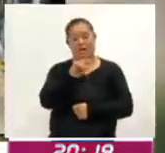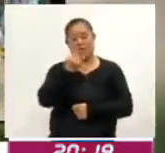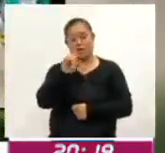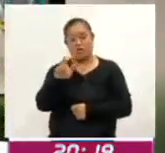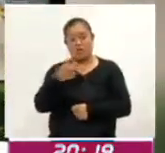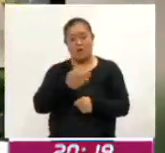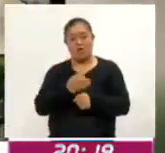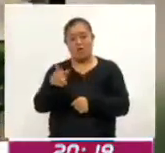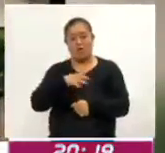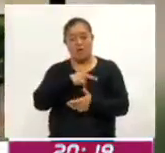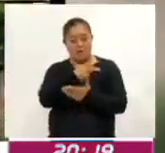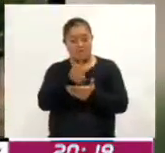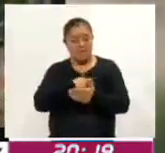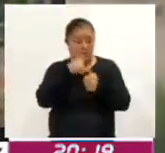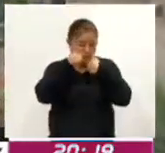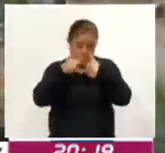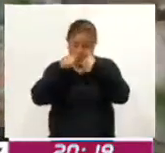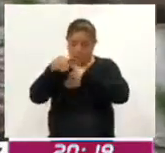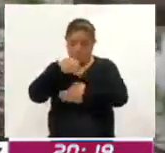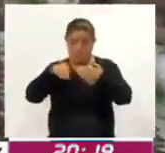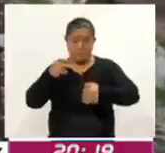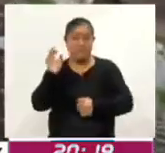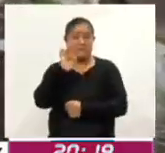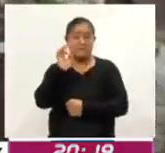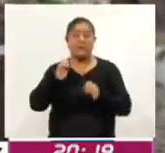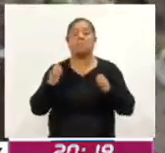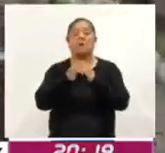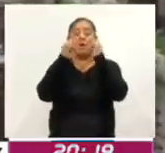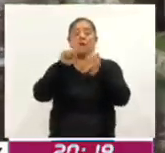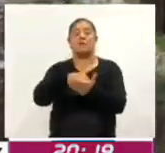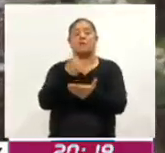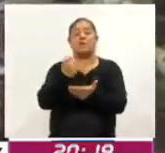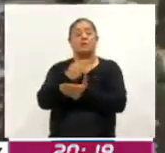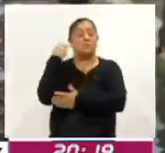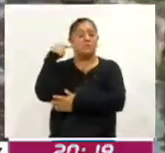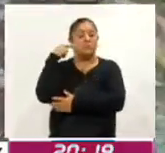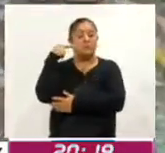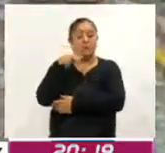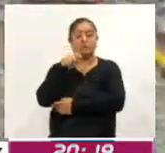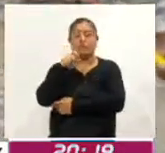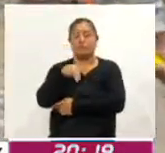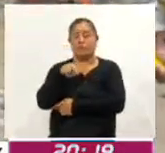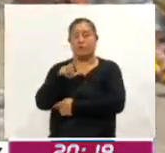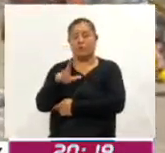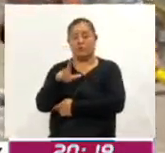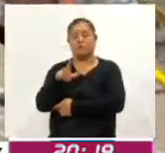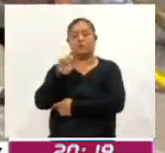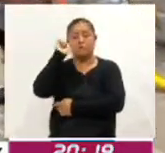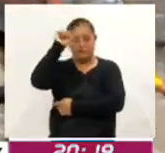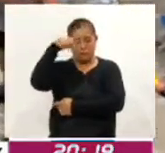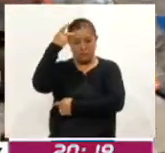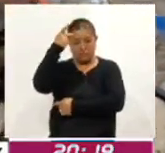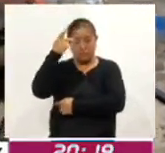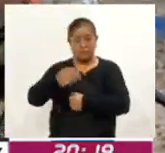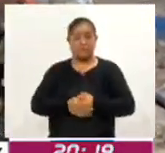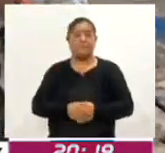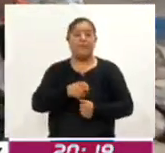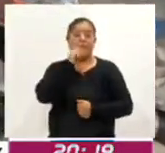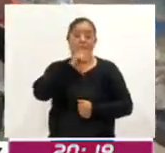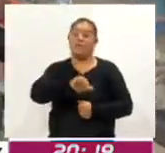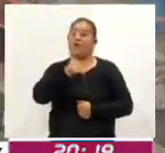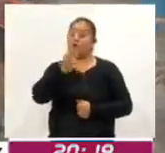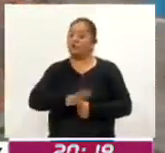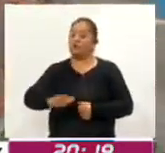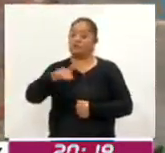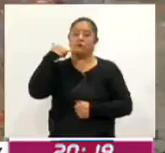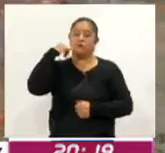el plan de asistencia a la sociedad en casos de emergencia en Tamaulipas, Veracruz, Nuevo León y San Luis Potosí, además de algunas zonas de la